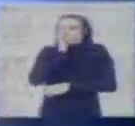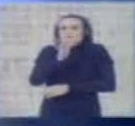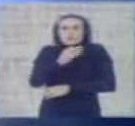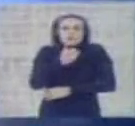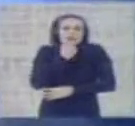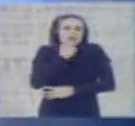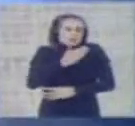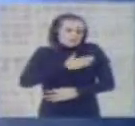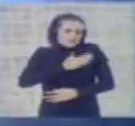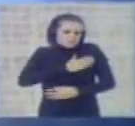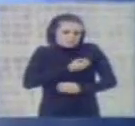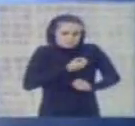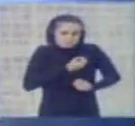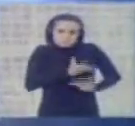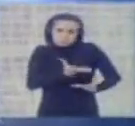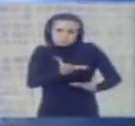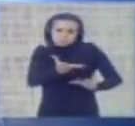me sale de aquí.